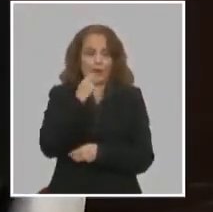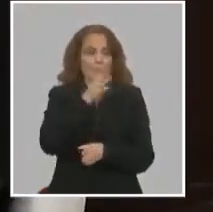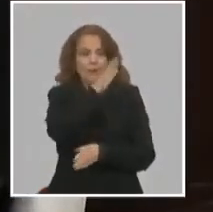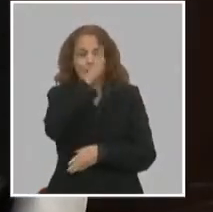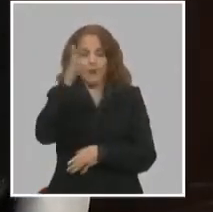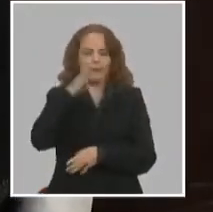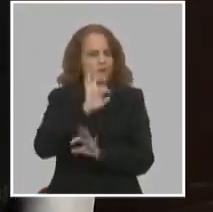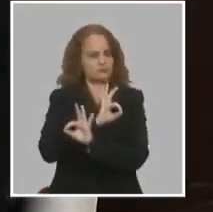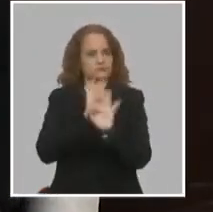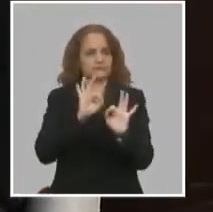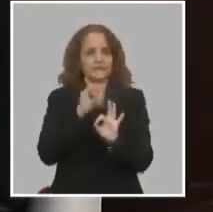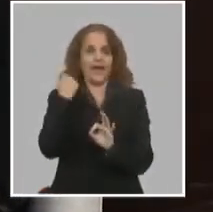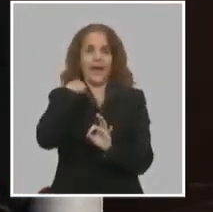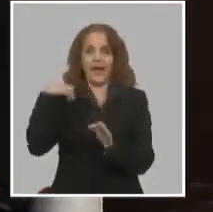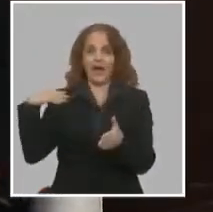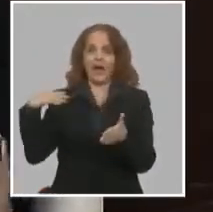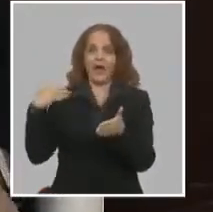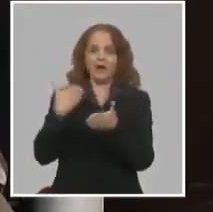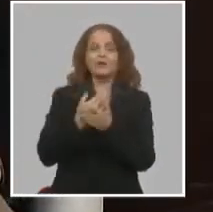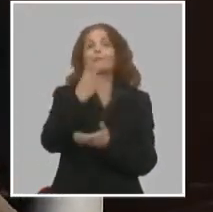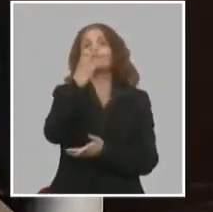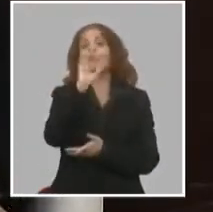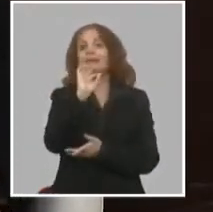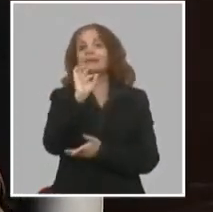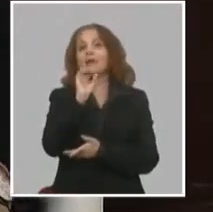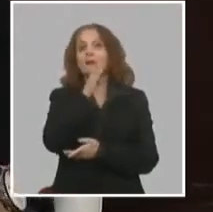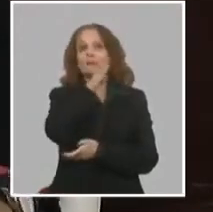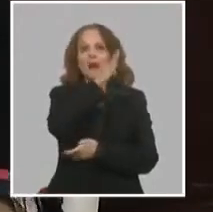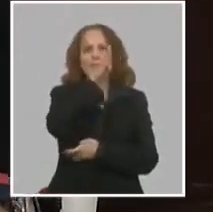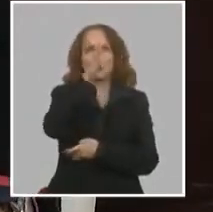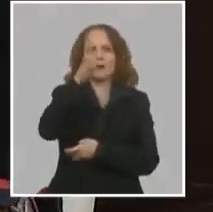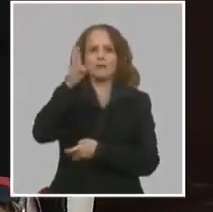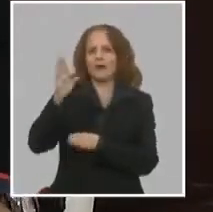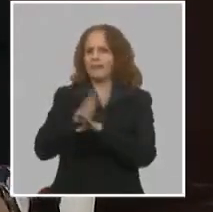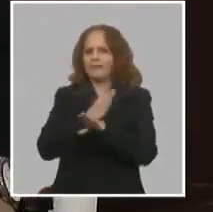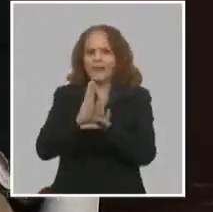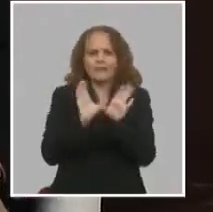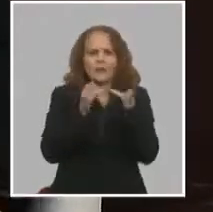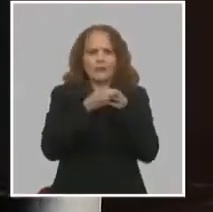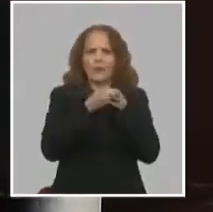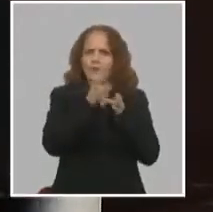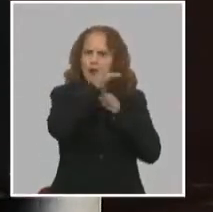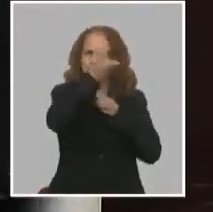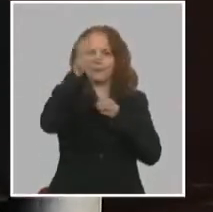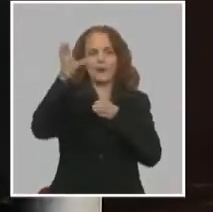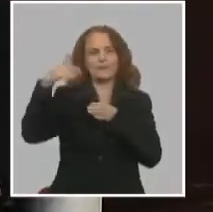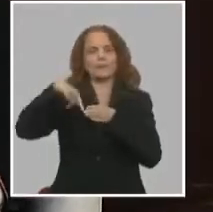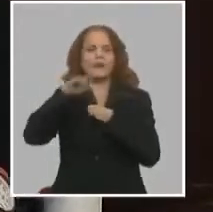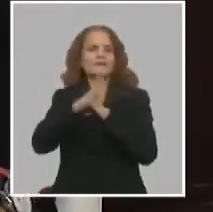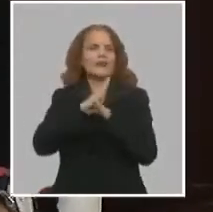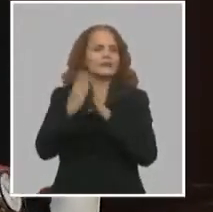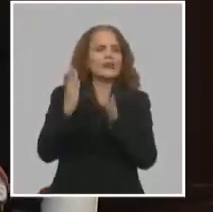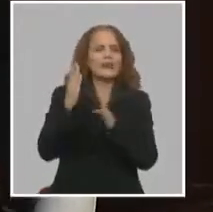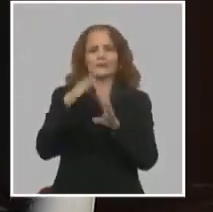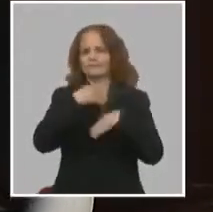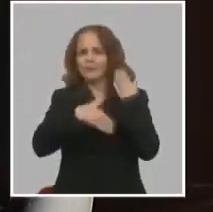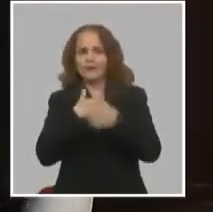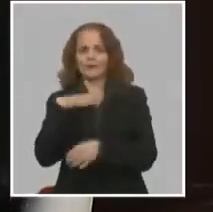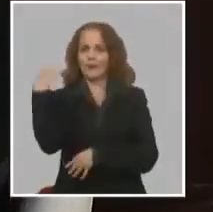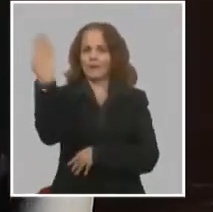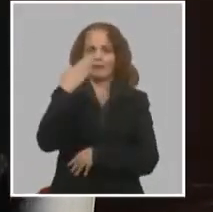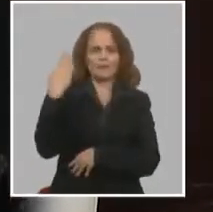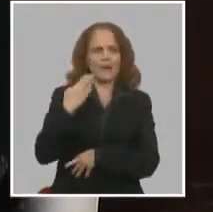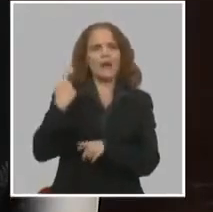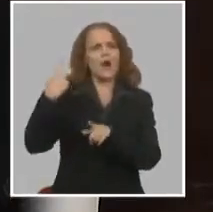Reef. En todos estos años, en 20 misiones médicas especializadas en el enfrentamiento a desastres naturales han estado los miembros